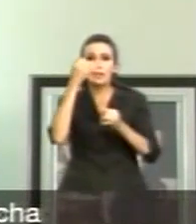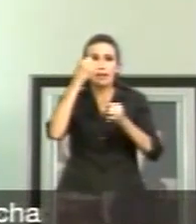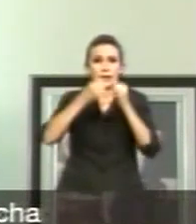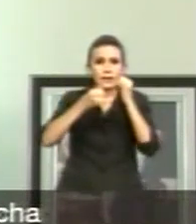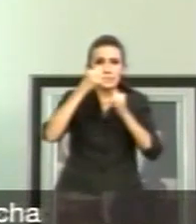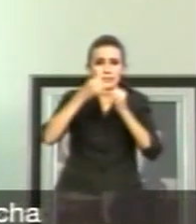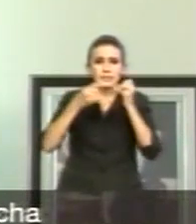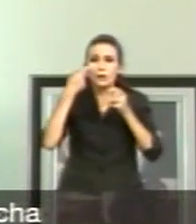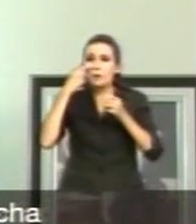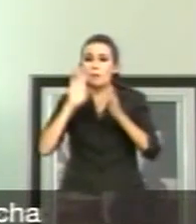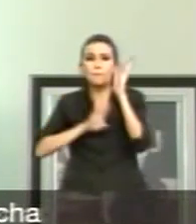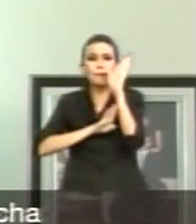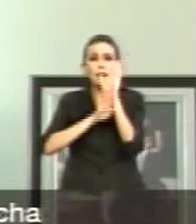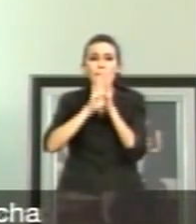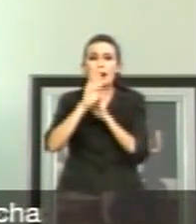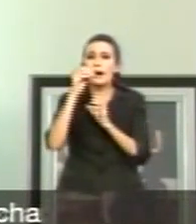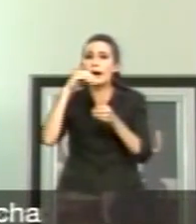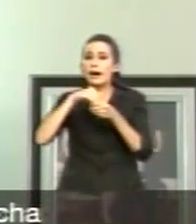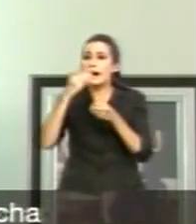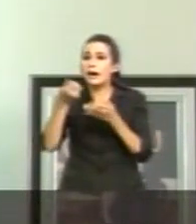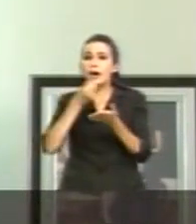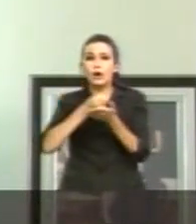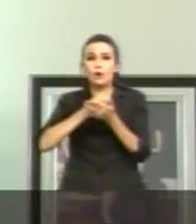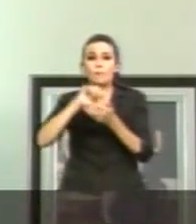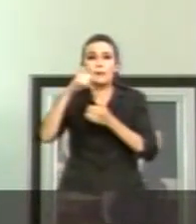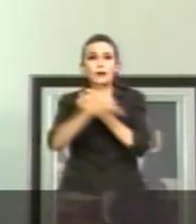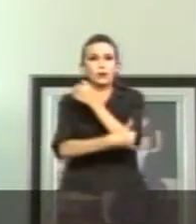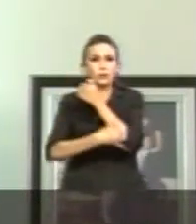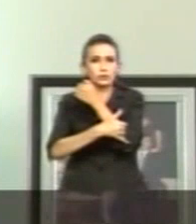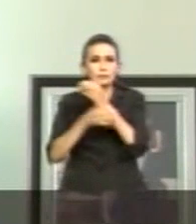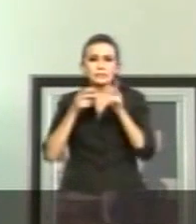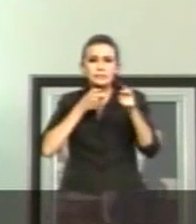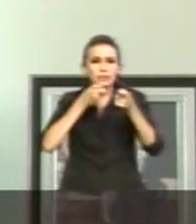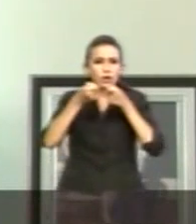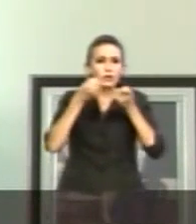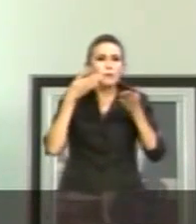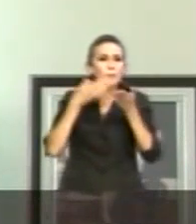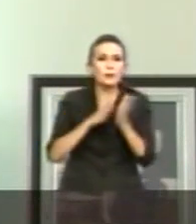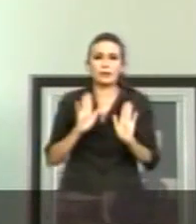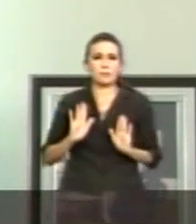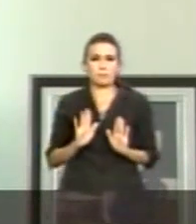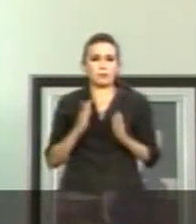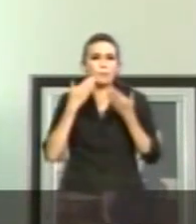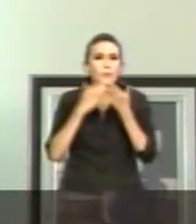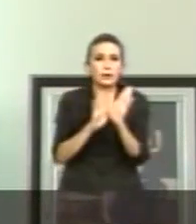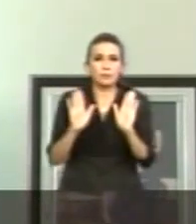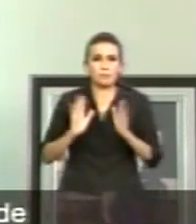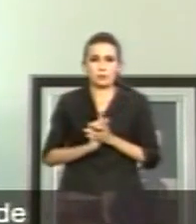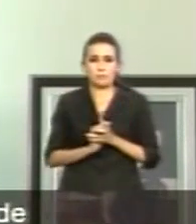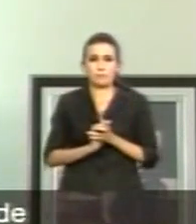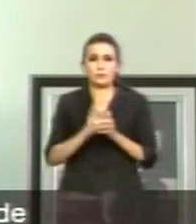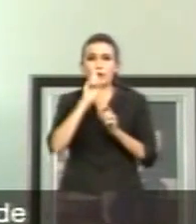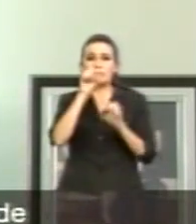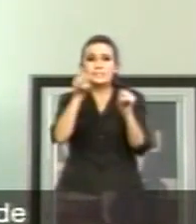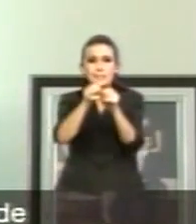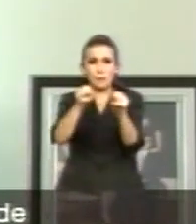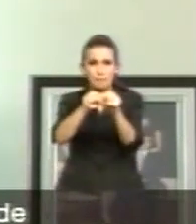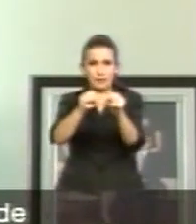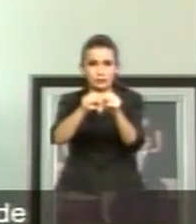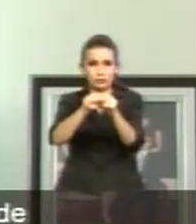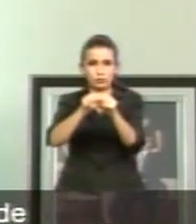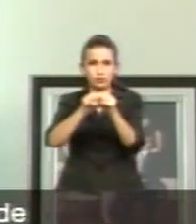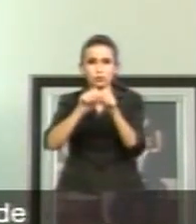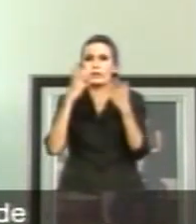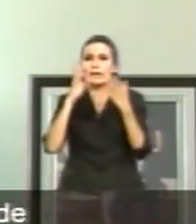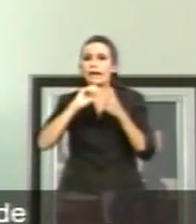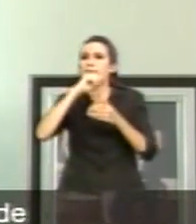financiar la lucha de las aduanas contra el contrabando. Les doy un ejemplo, solo un ejemplo. Un par de zapatos que en el exterior